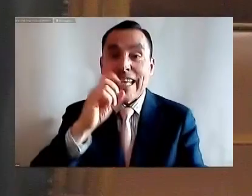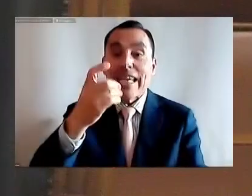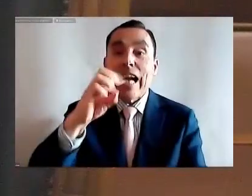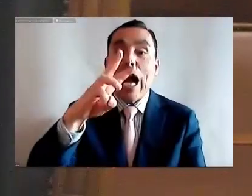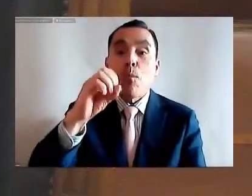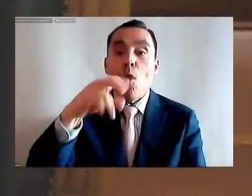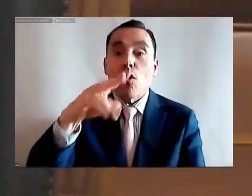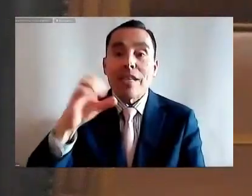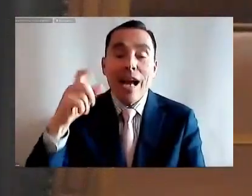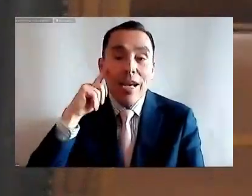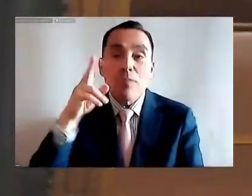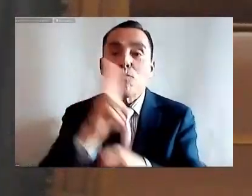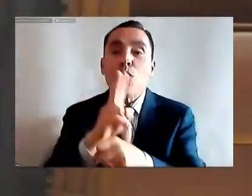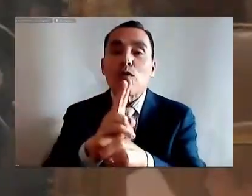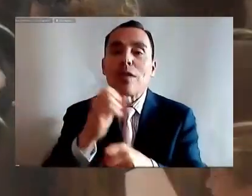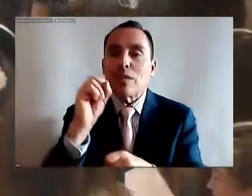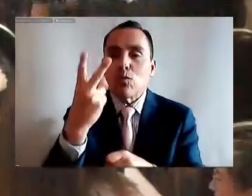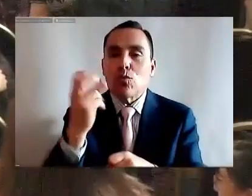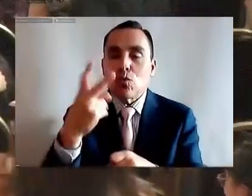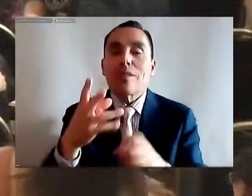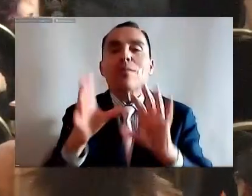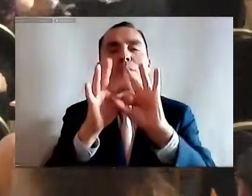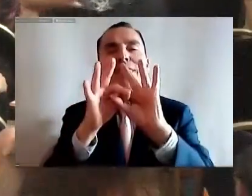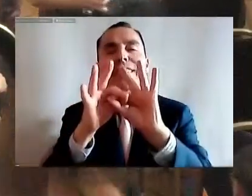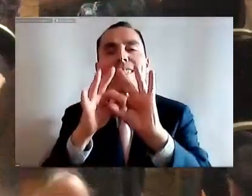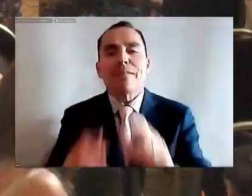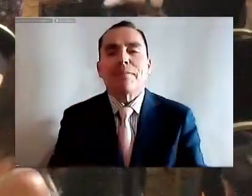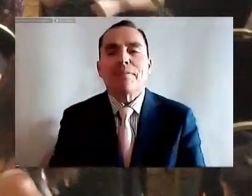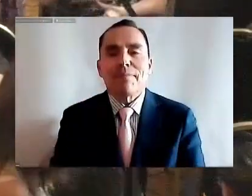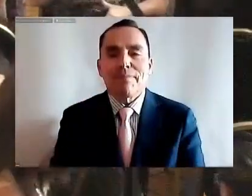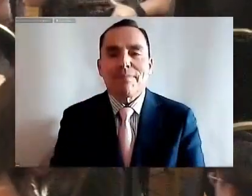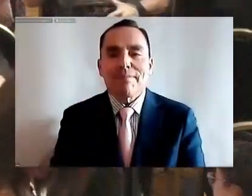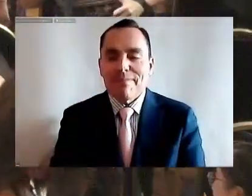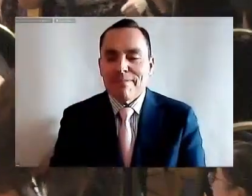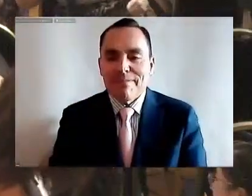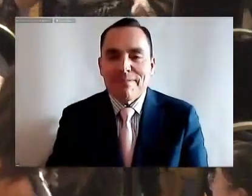en el segundo panel. Muchas gracias. Gracias.